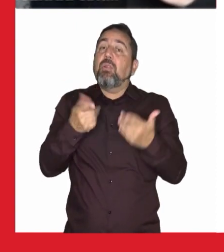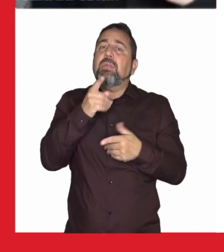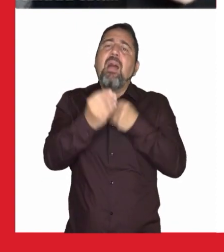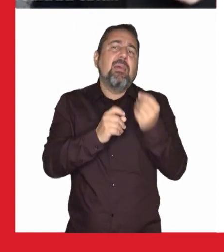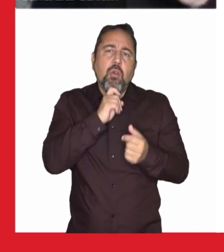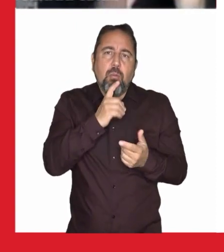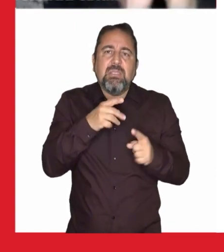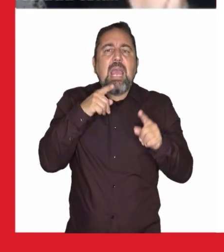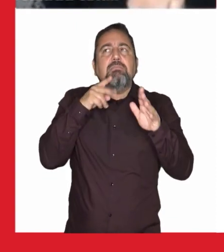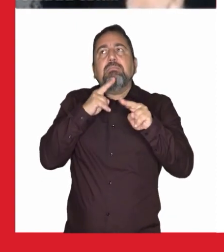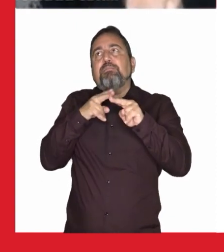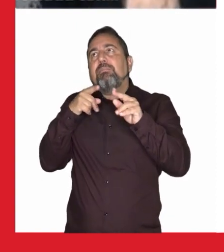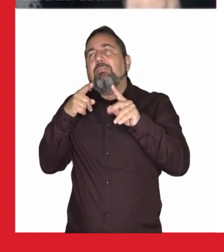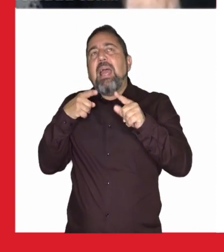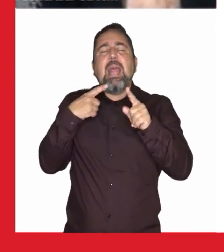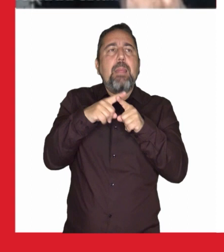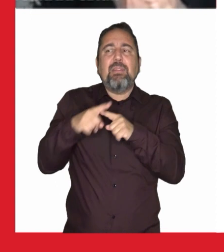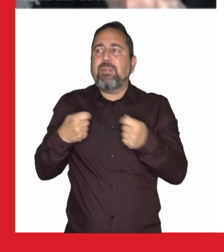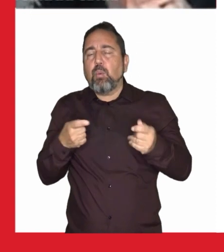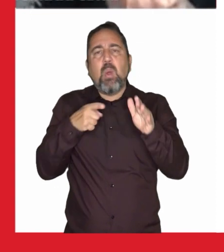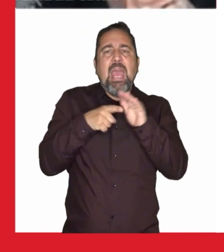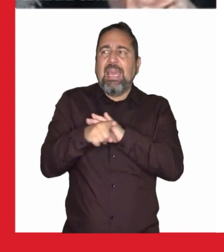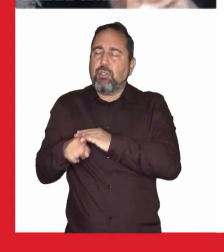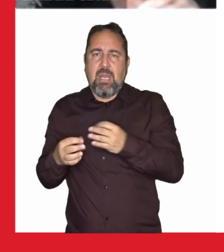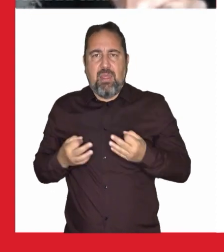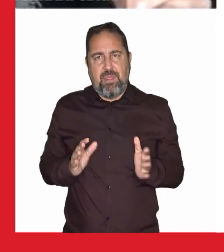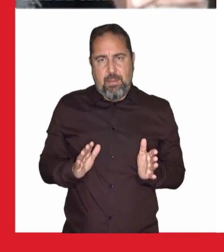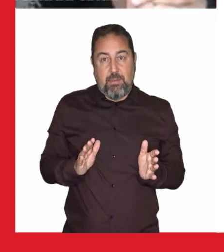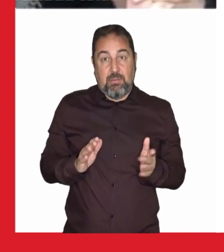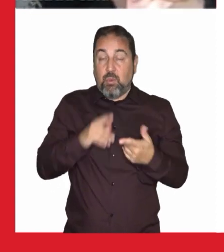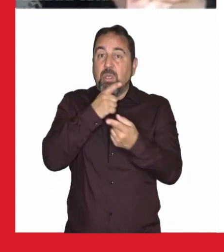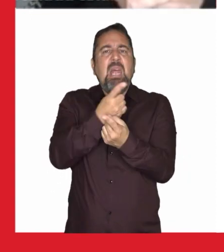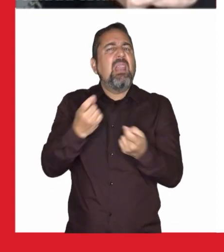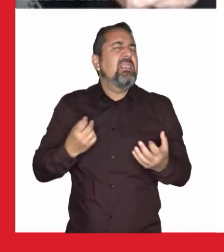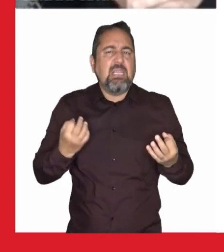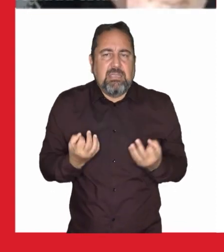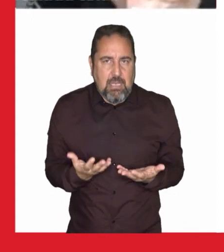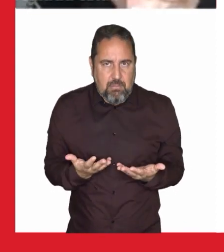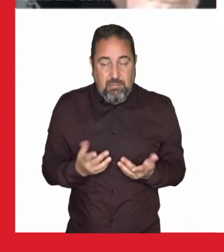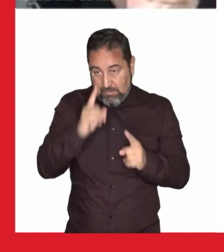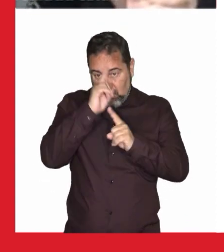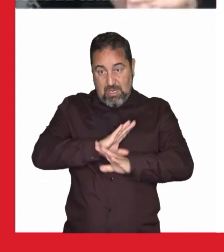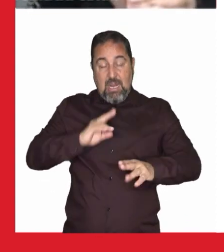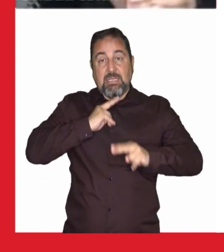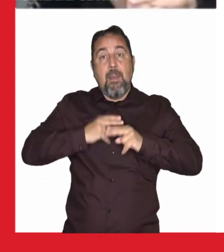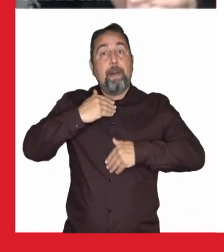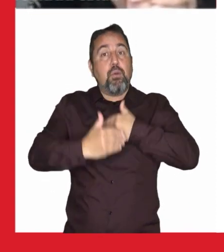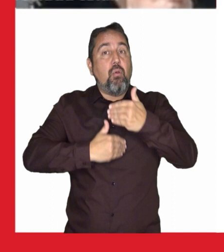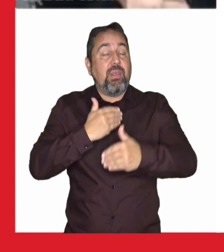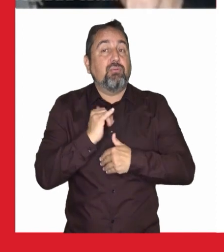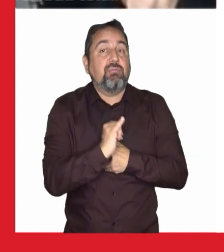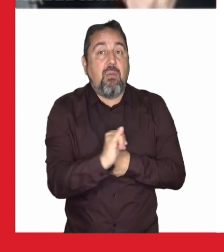fundamental. Ahora, ¿qué tienes que hacer? Gestionar los elementos del negocio, ¿vale? Y para ello, ¿qué